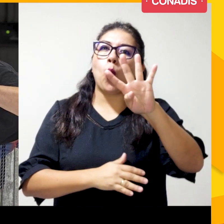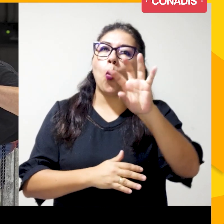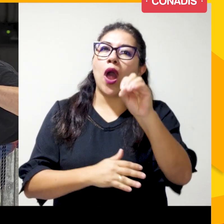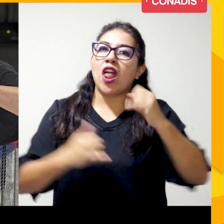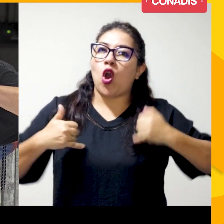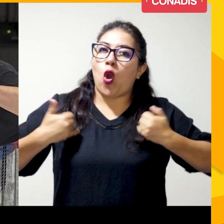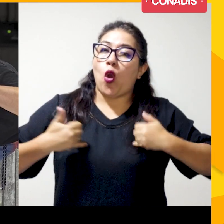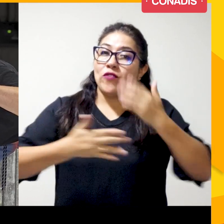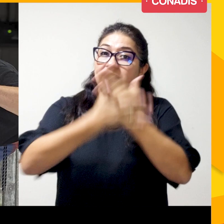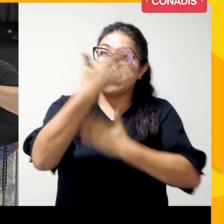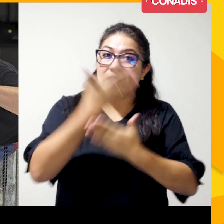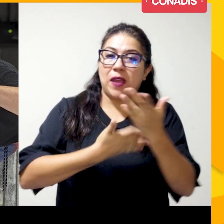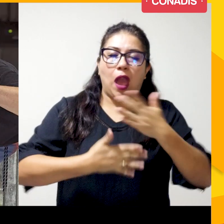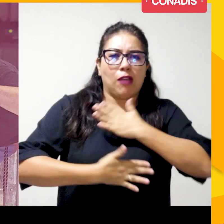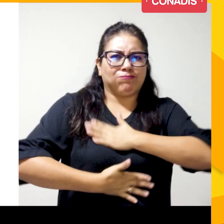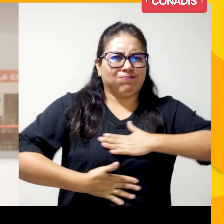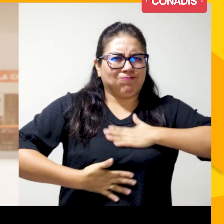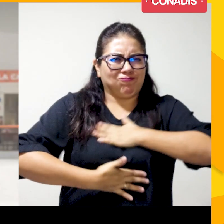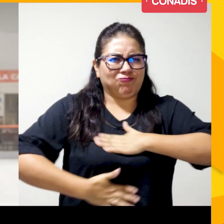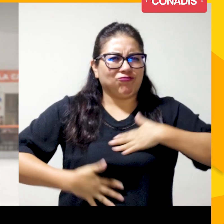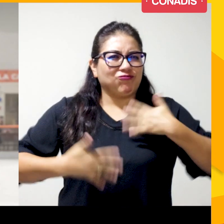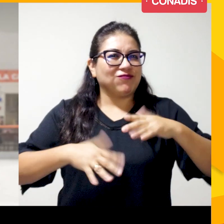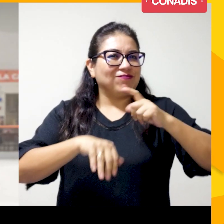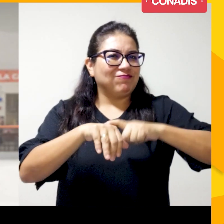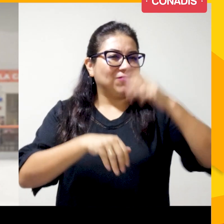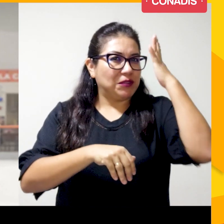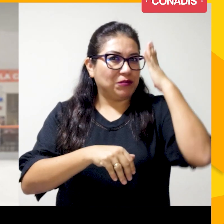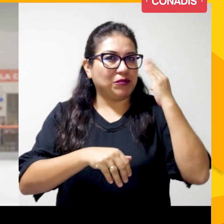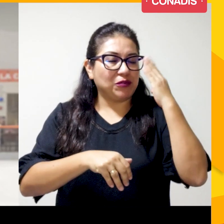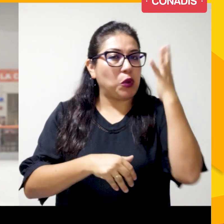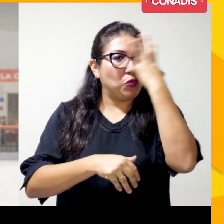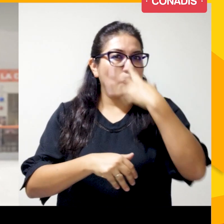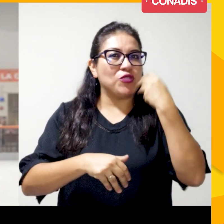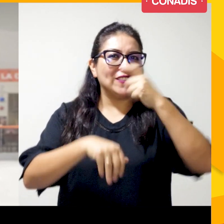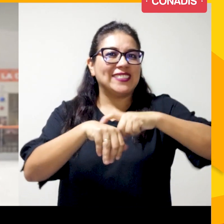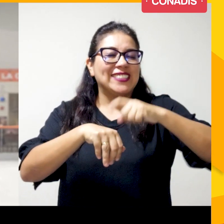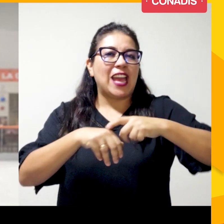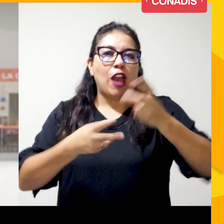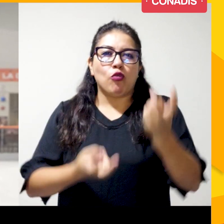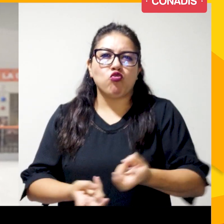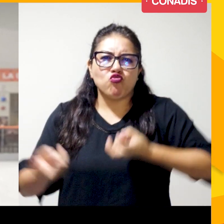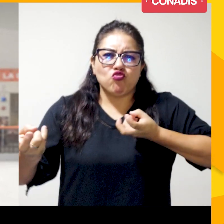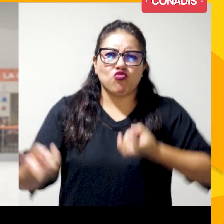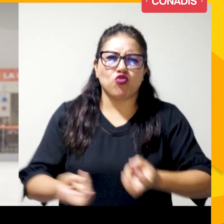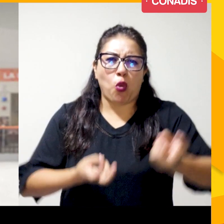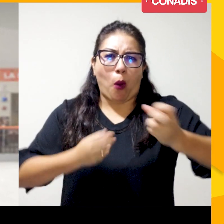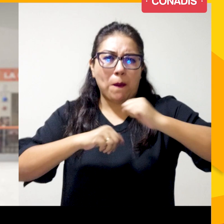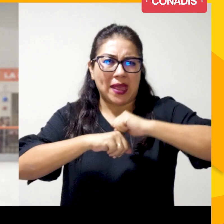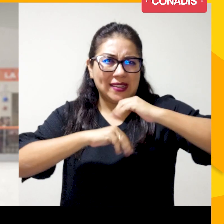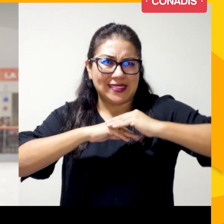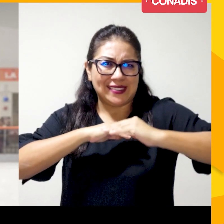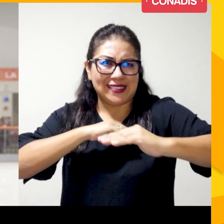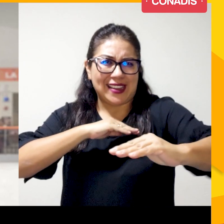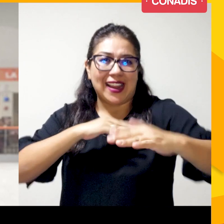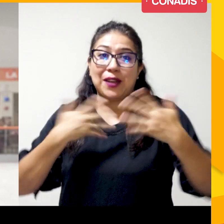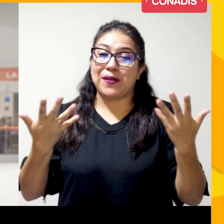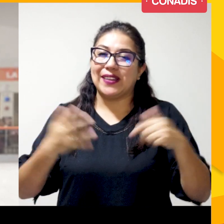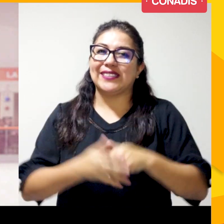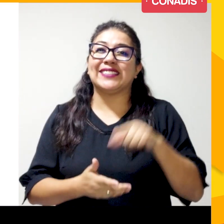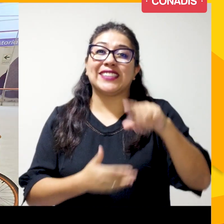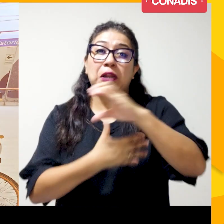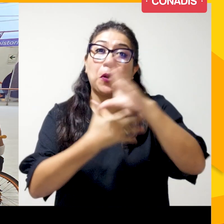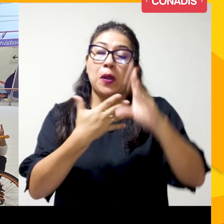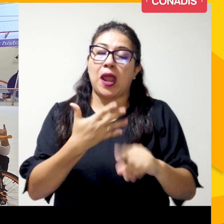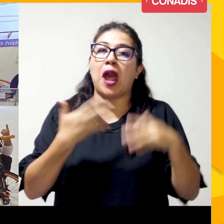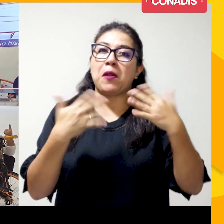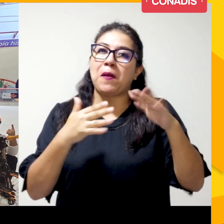discapacidad pasaron una divertida experiencia aprendiendo a patinar sobre hielo. El CONADIS reitera el saludo a la Embajada de